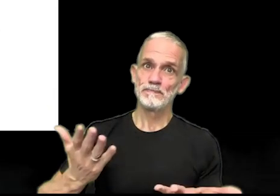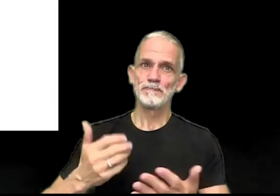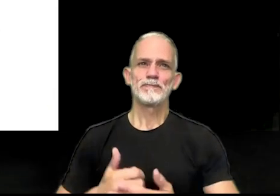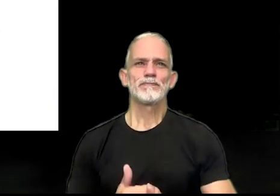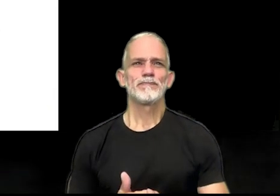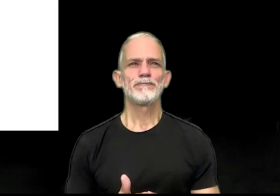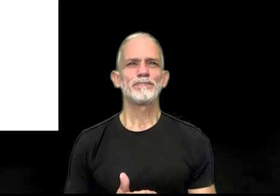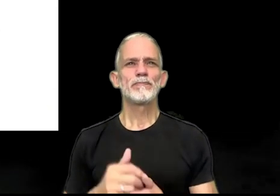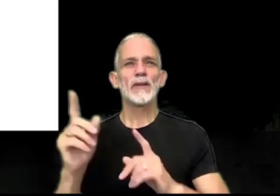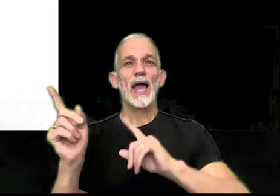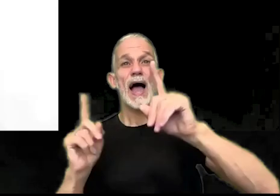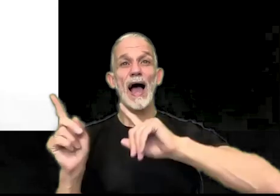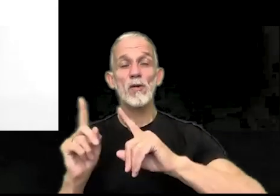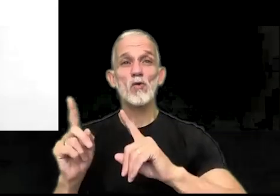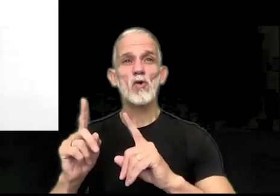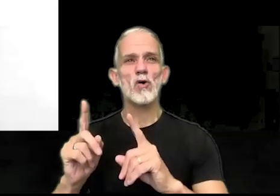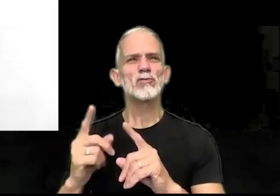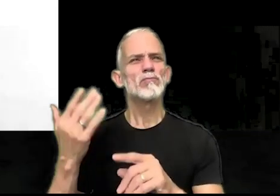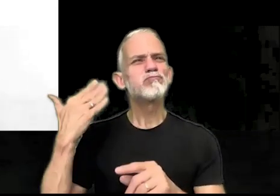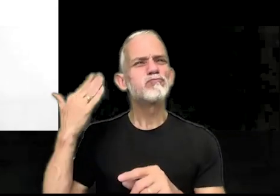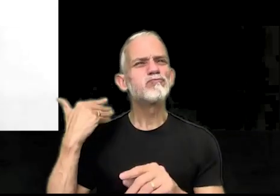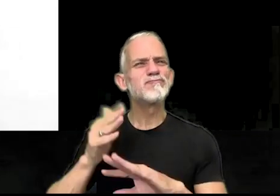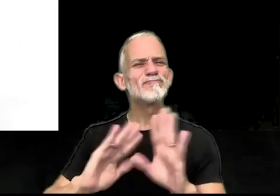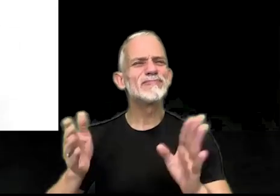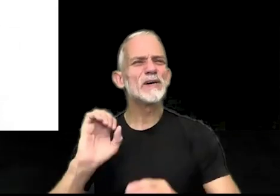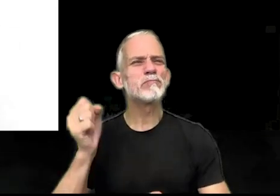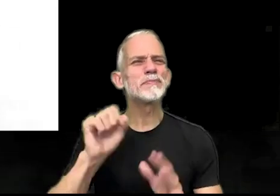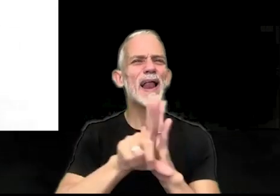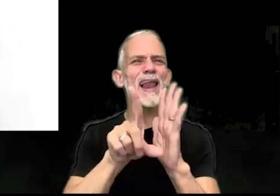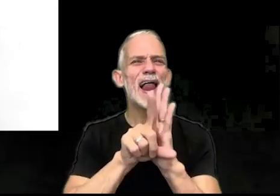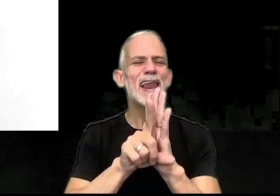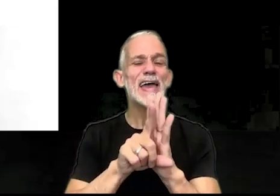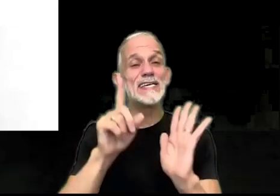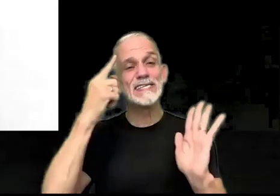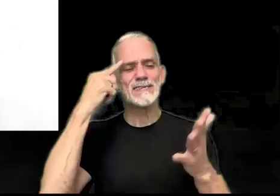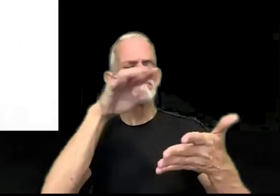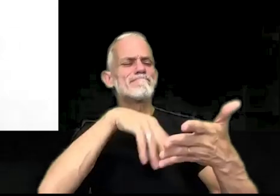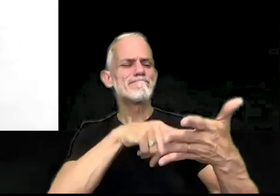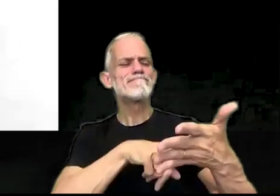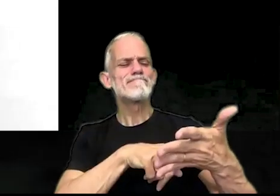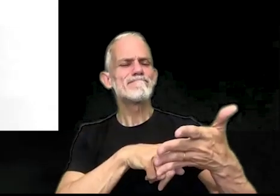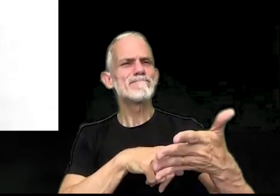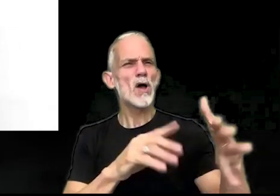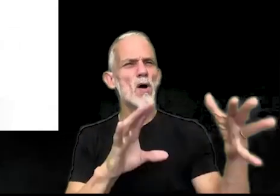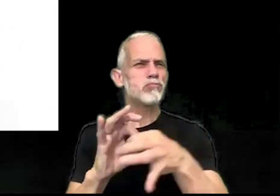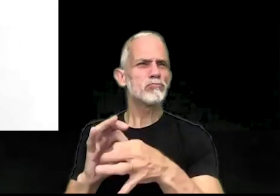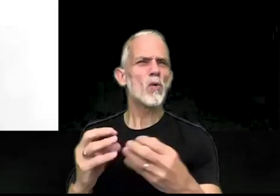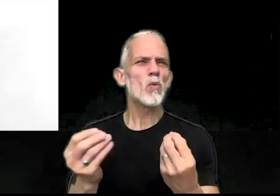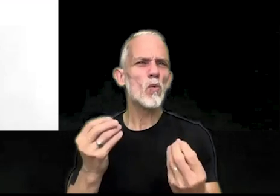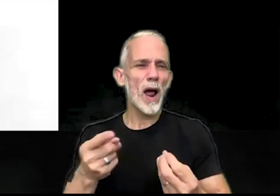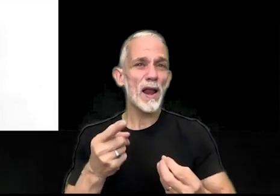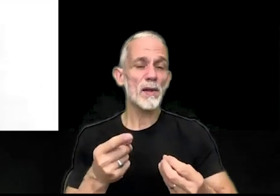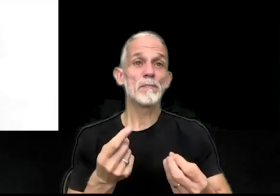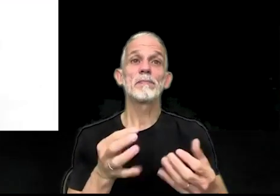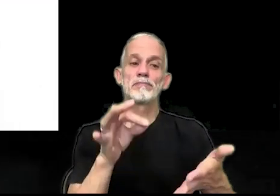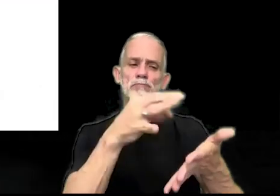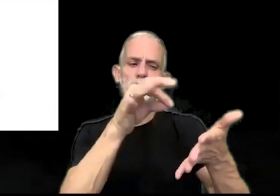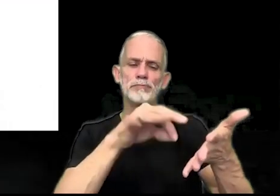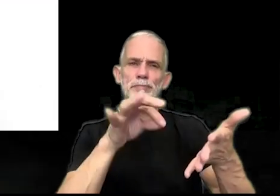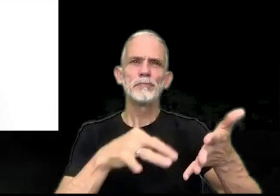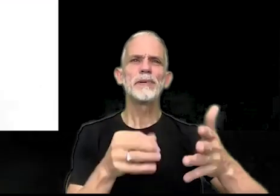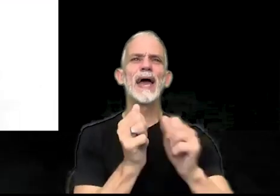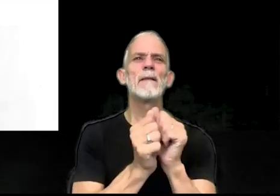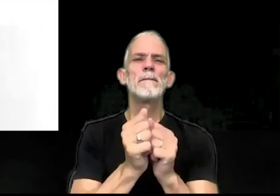Acá algunos antecedentes que la ley interpreta corresponden a la calificación